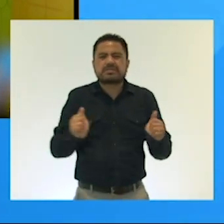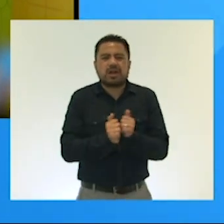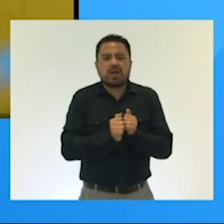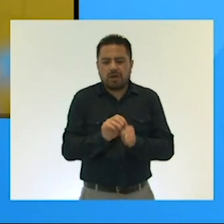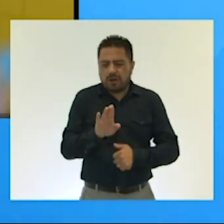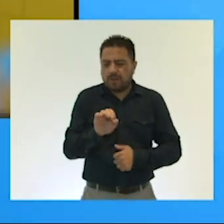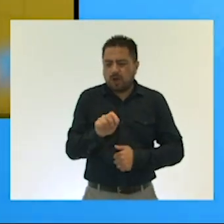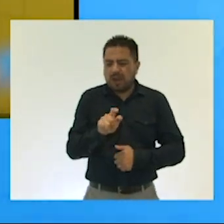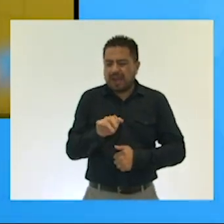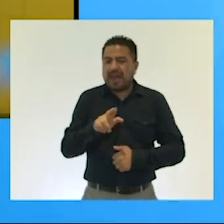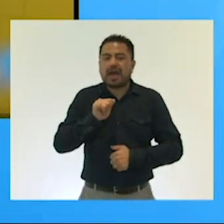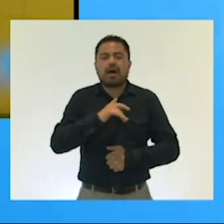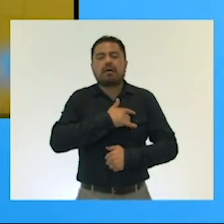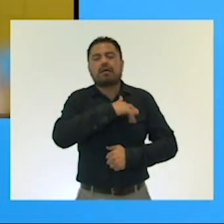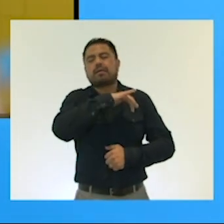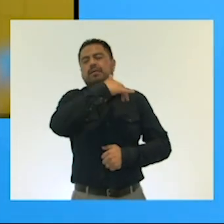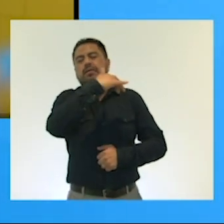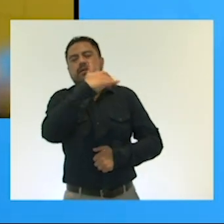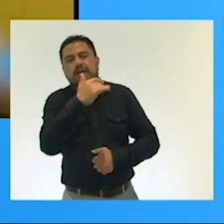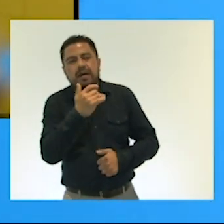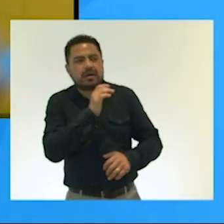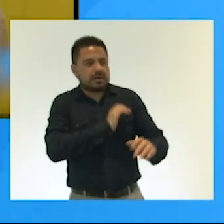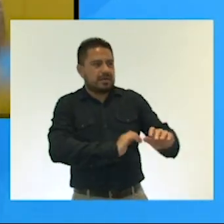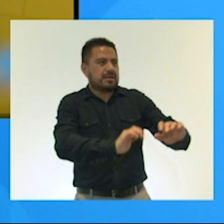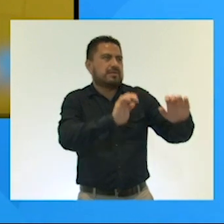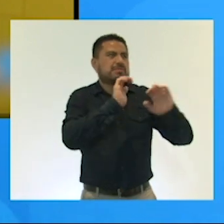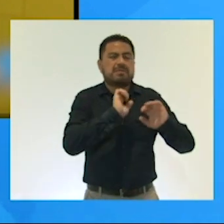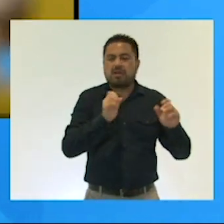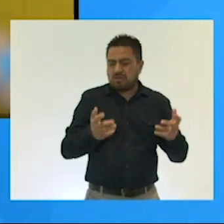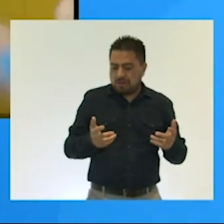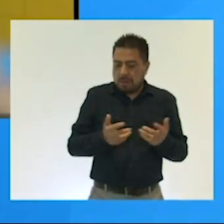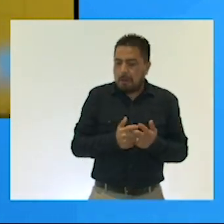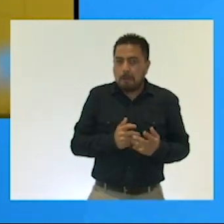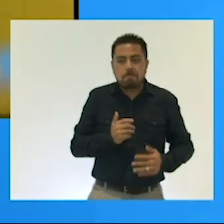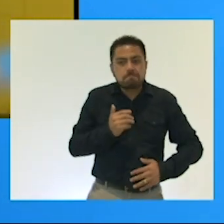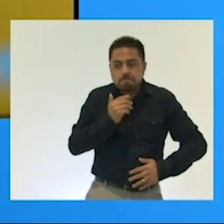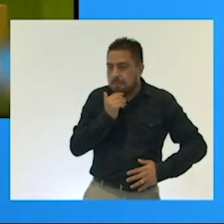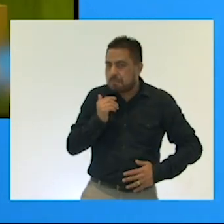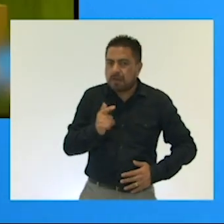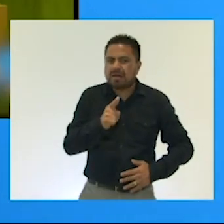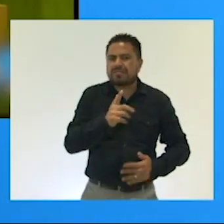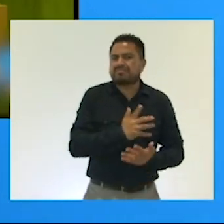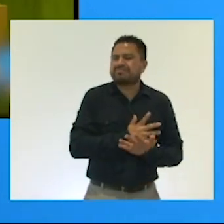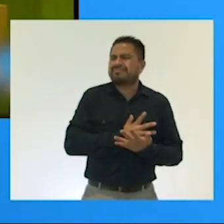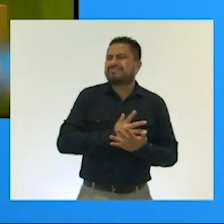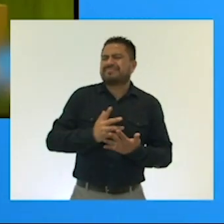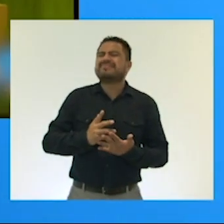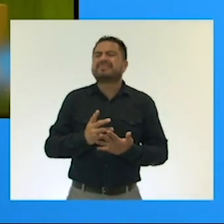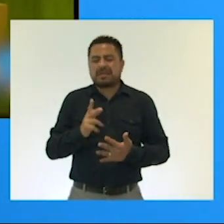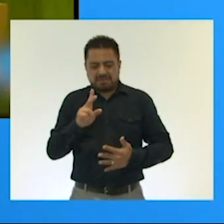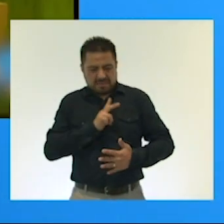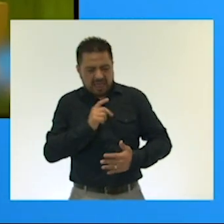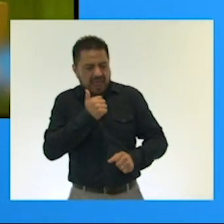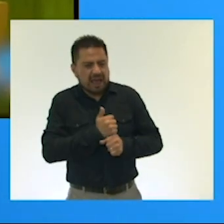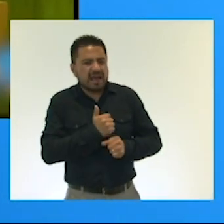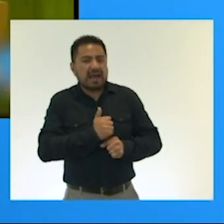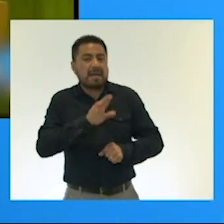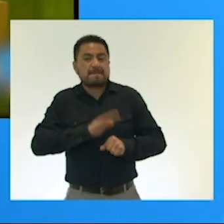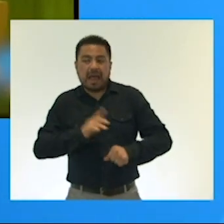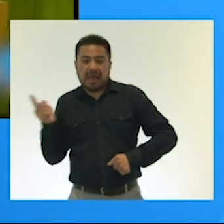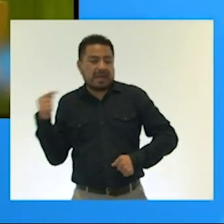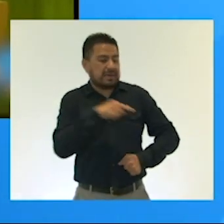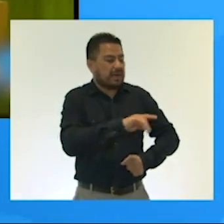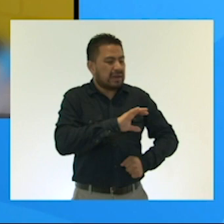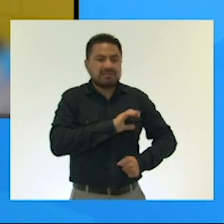boleros. Y la combinación perfecta. ¡Presumido! Creo que mi abuelita te quiere más a ti que a